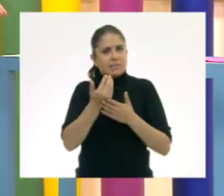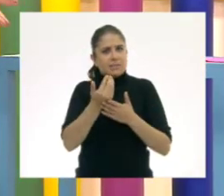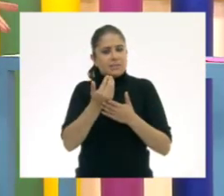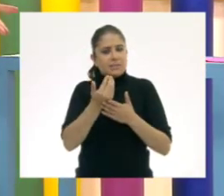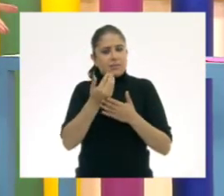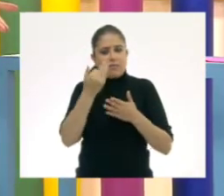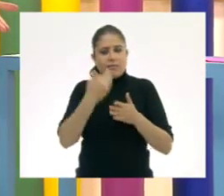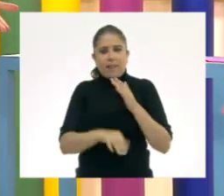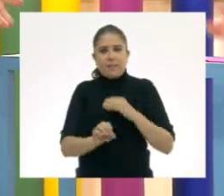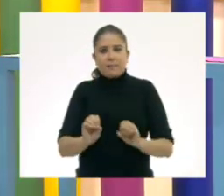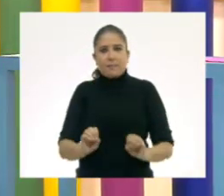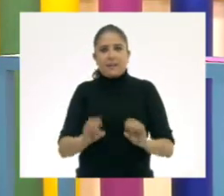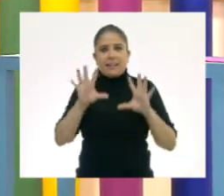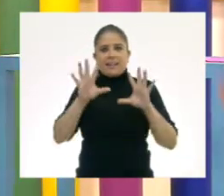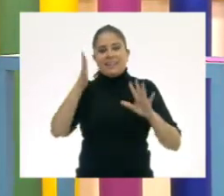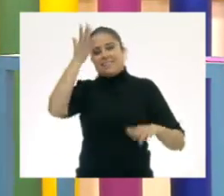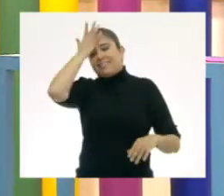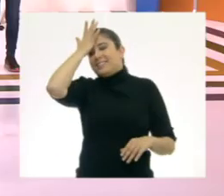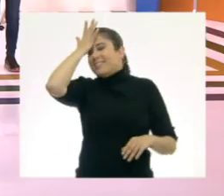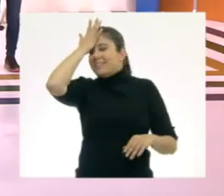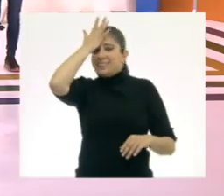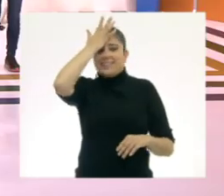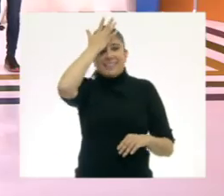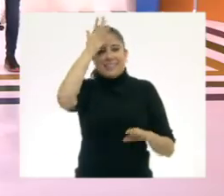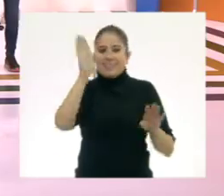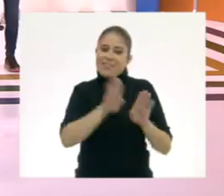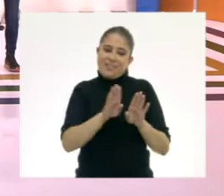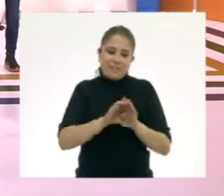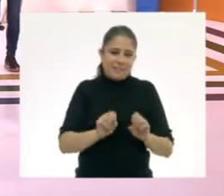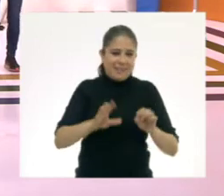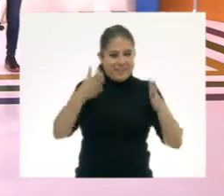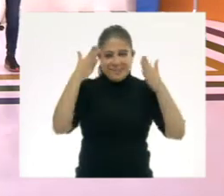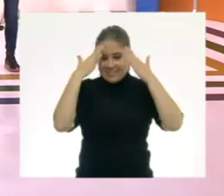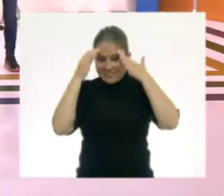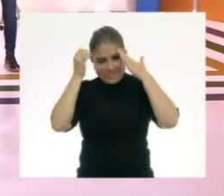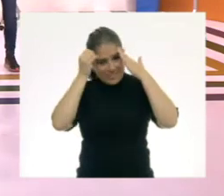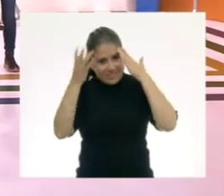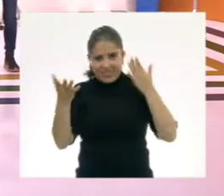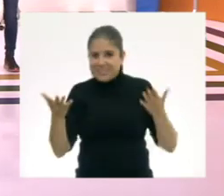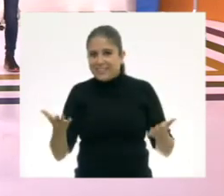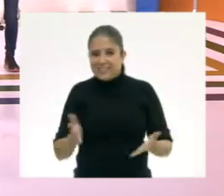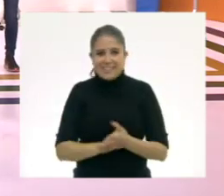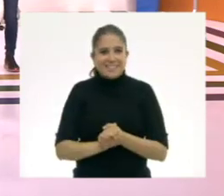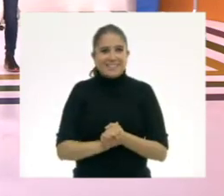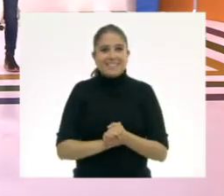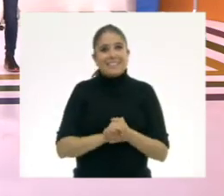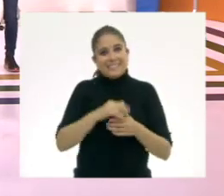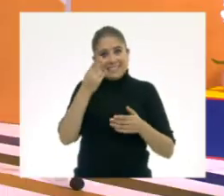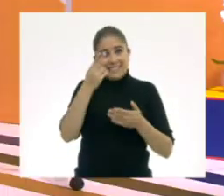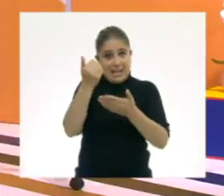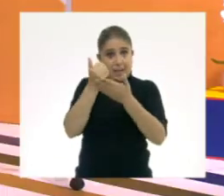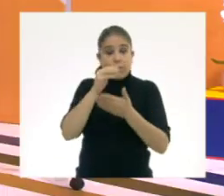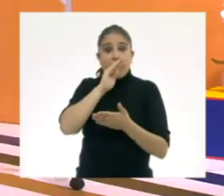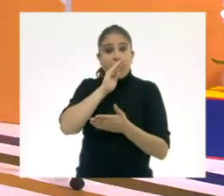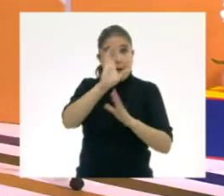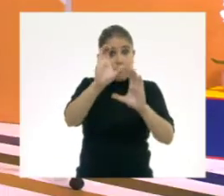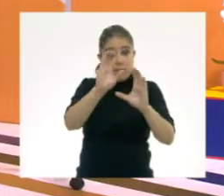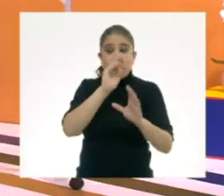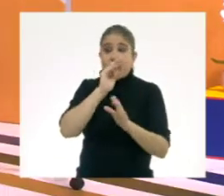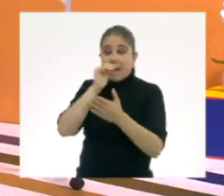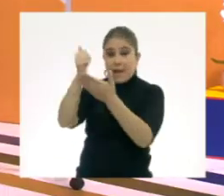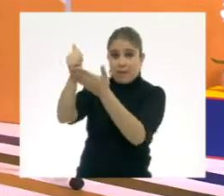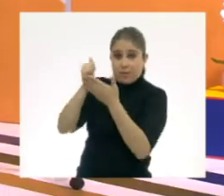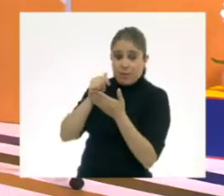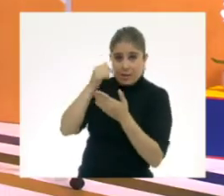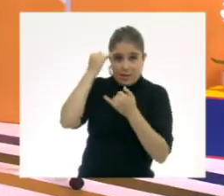hemos encendido. Ah, ¿cómo se va a cocer? Muy bien. Ahora... Okay. Aquí hay que pedirle ayuda a mamá, ¿eh? Sí, exactamente.